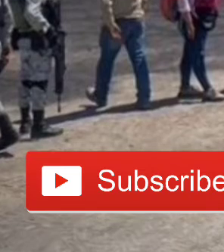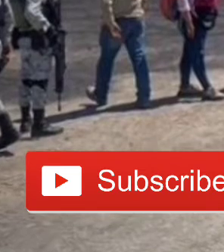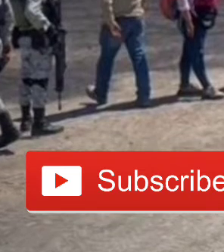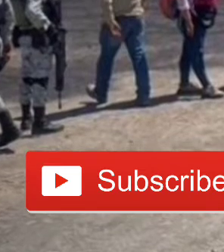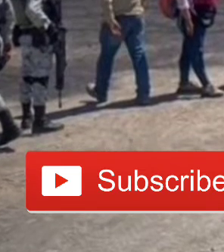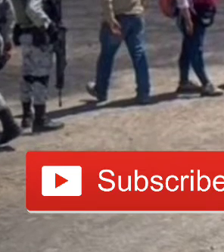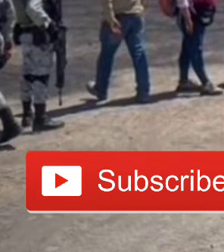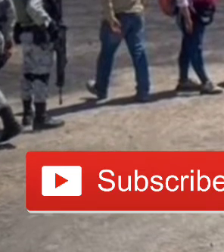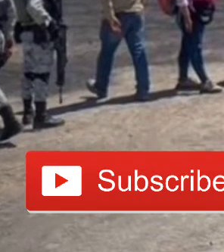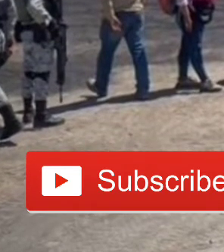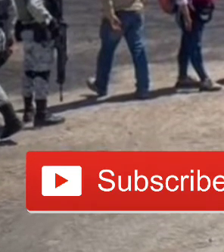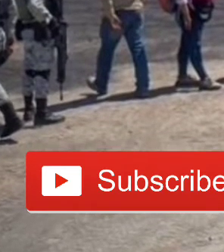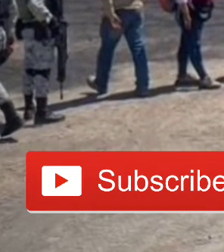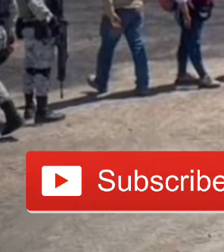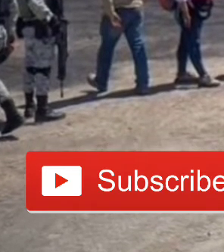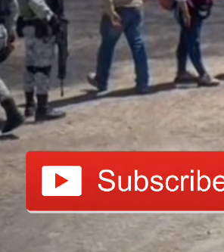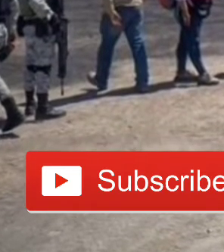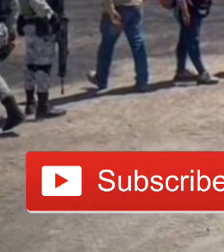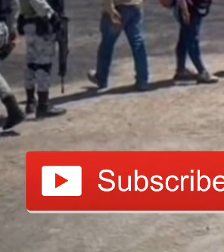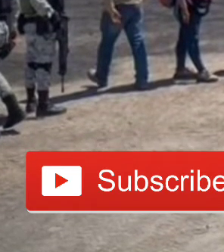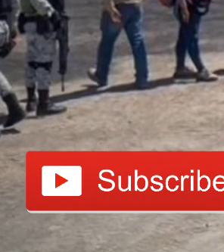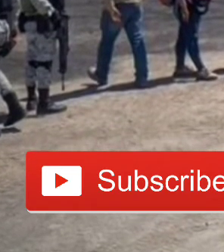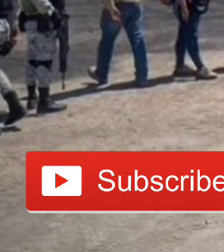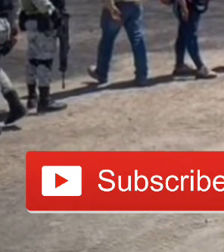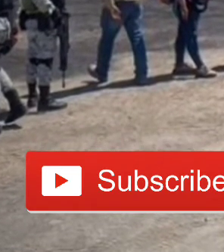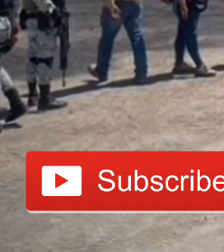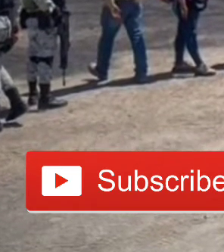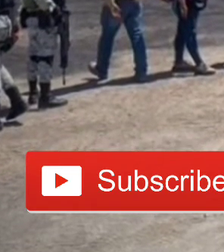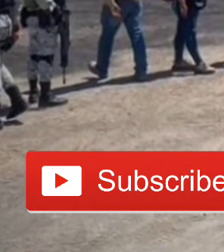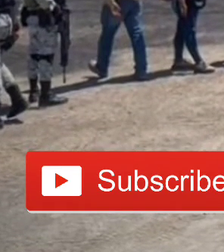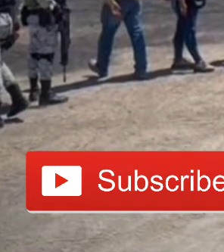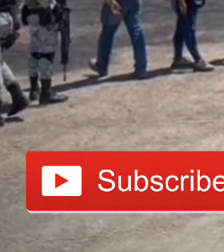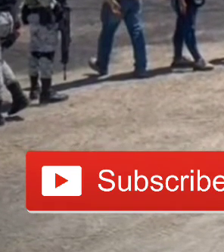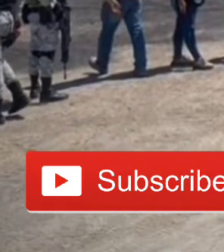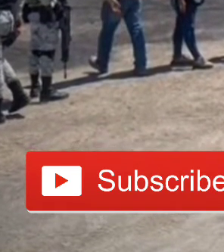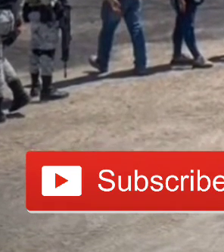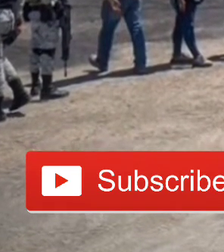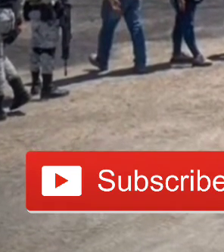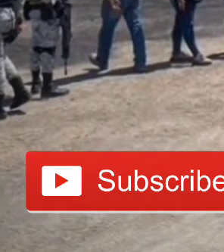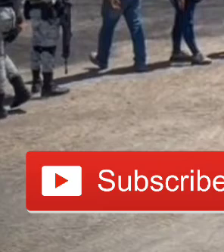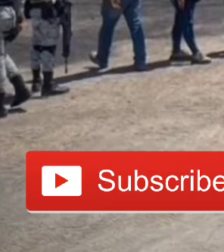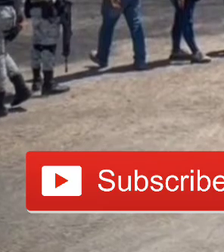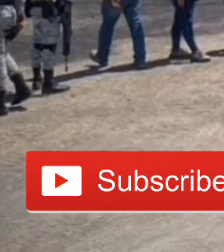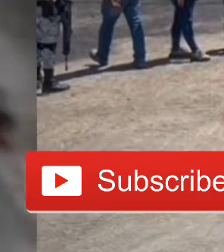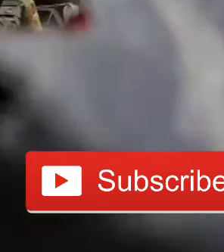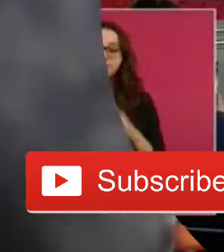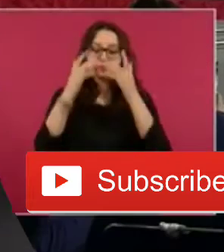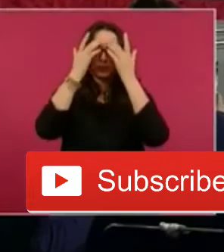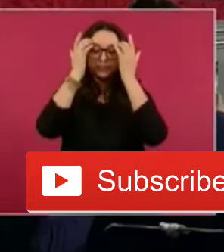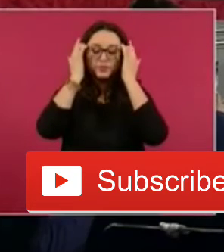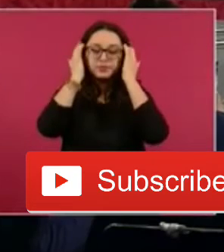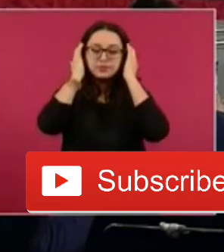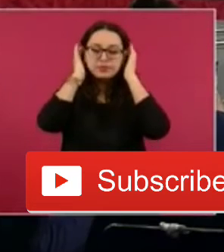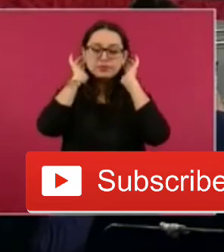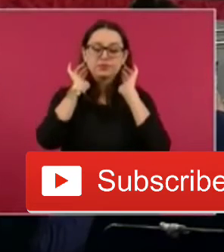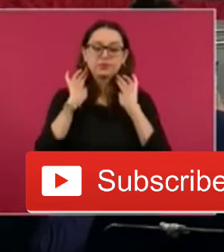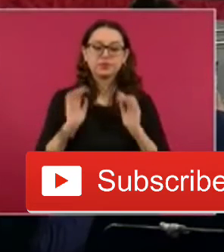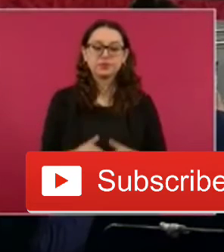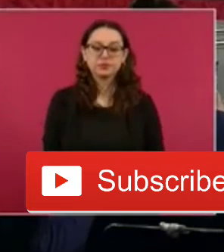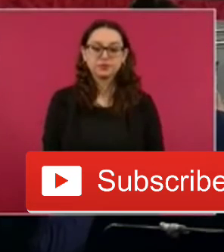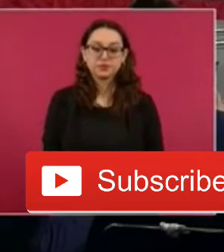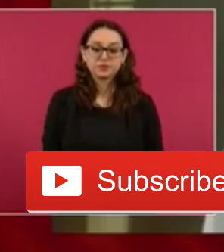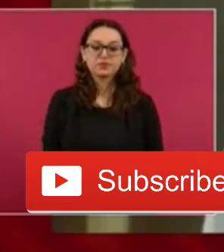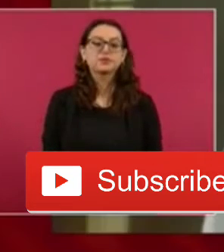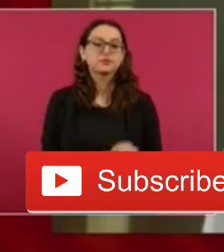de Desastres, la SENAPRED. Dichos resultados servirán para implementar un plan de trabajo de ingeniería que nos permitan reducir la aportación de